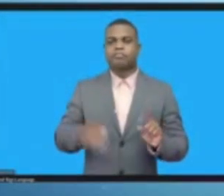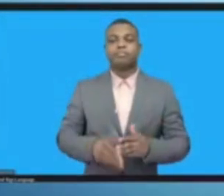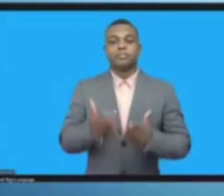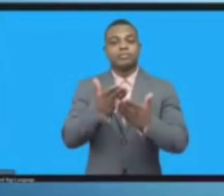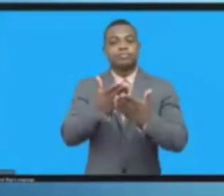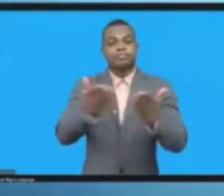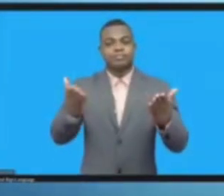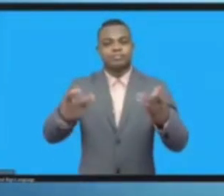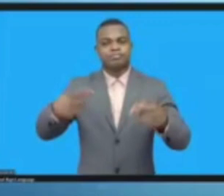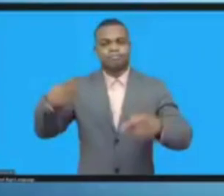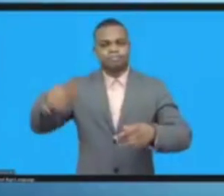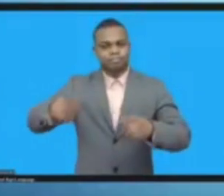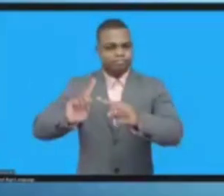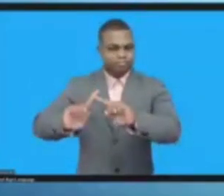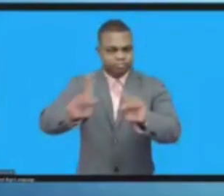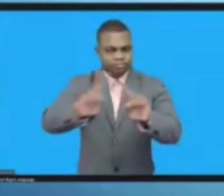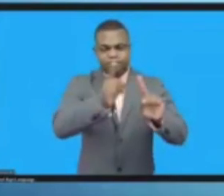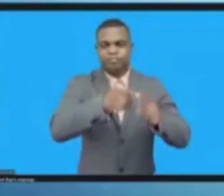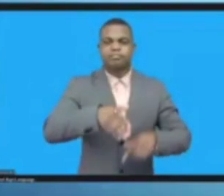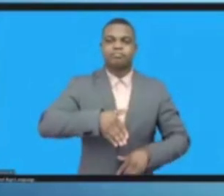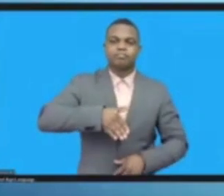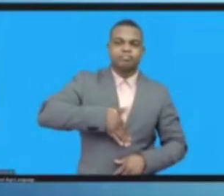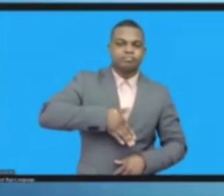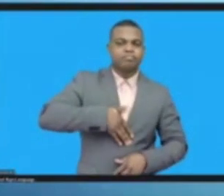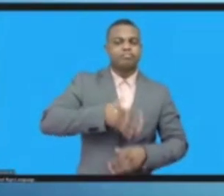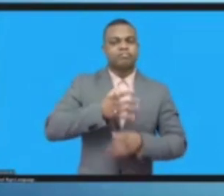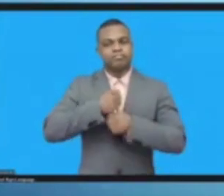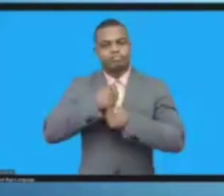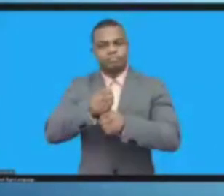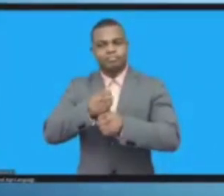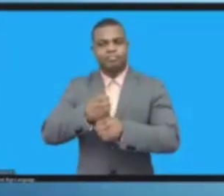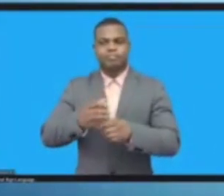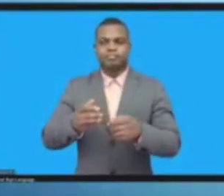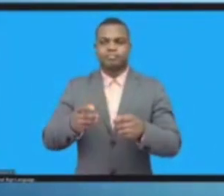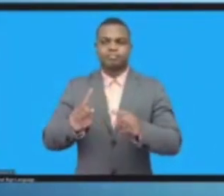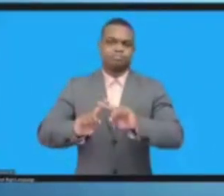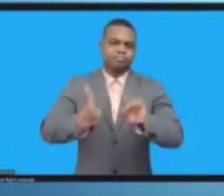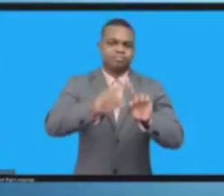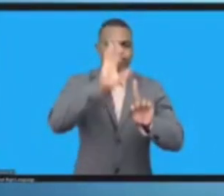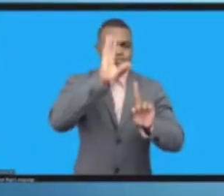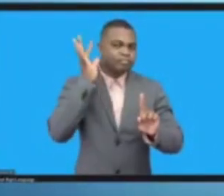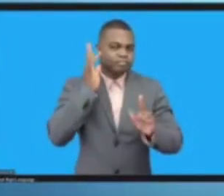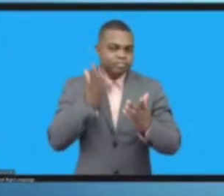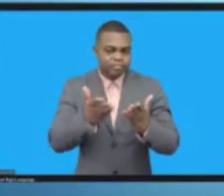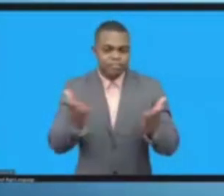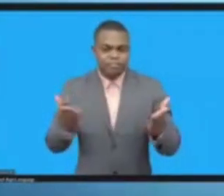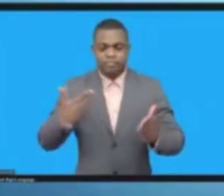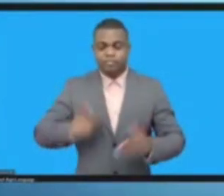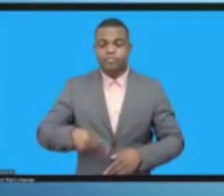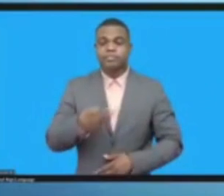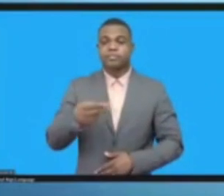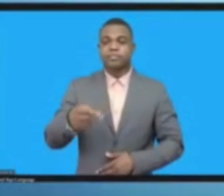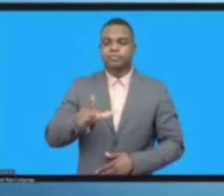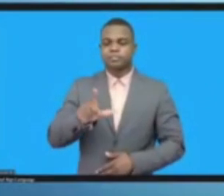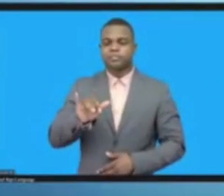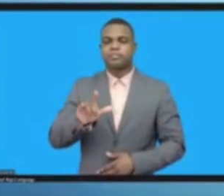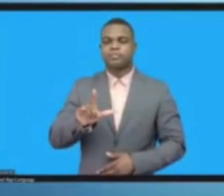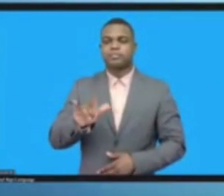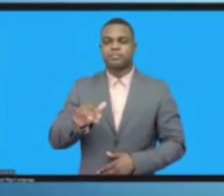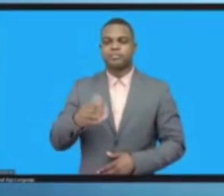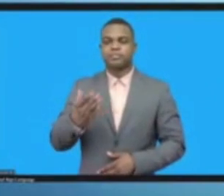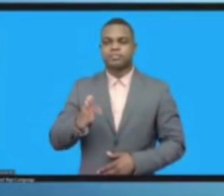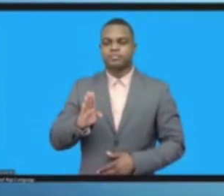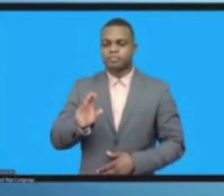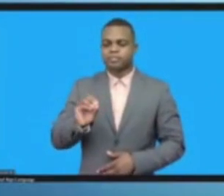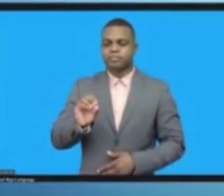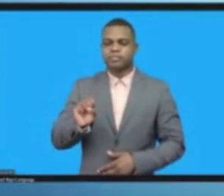me llamo Lili boticé y coordino foro y jefe de